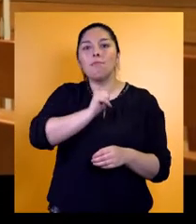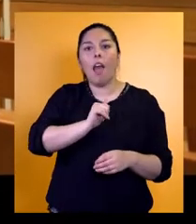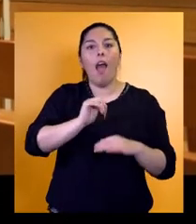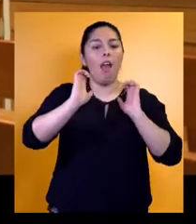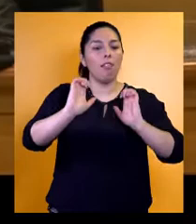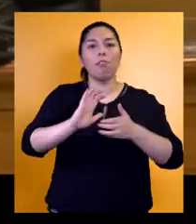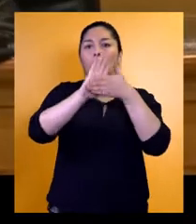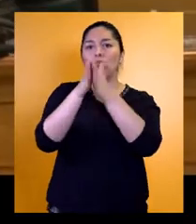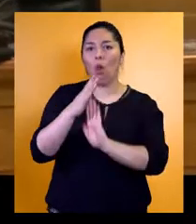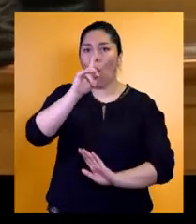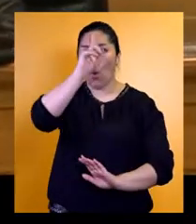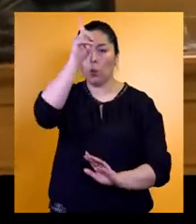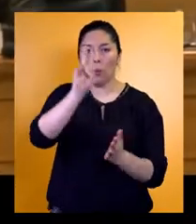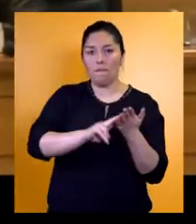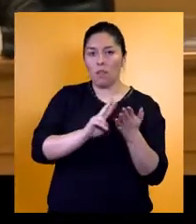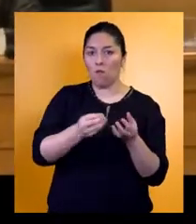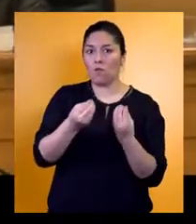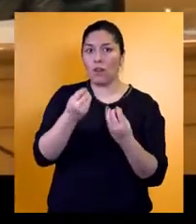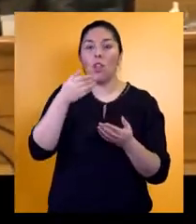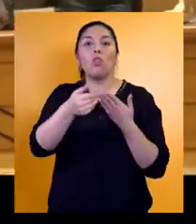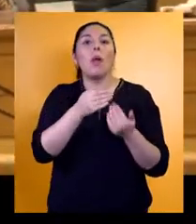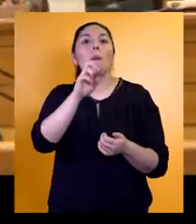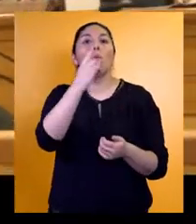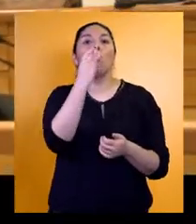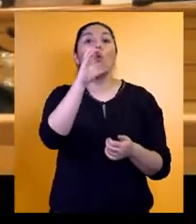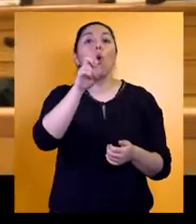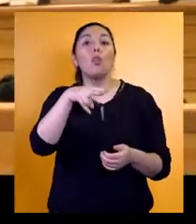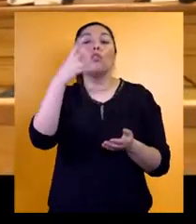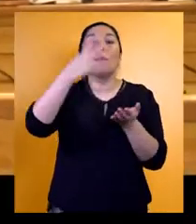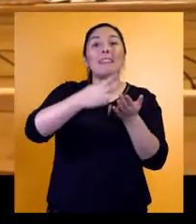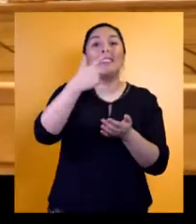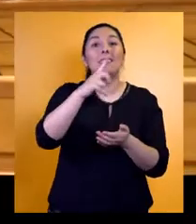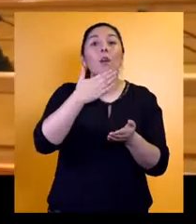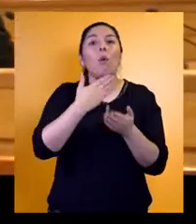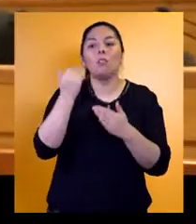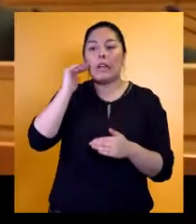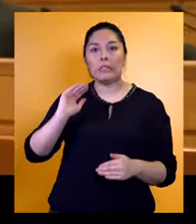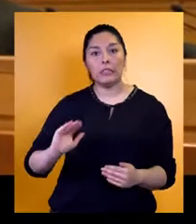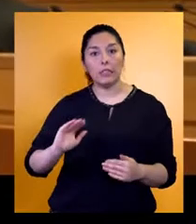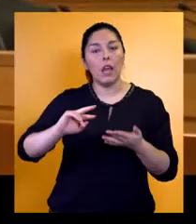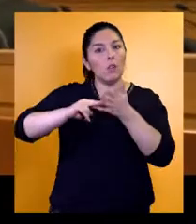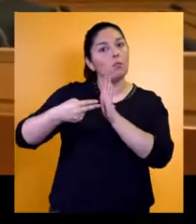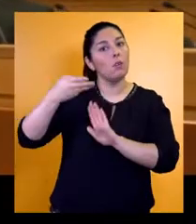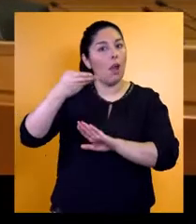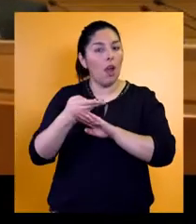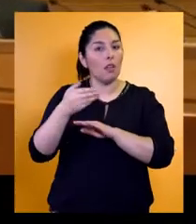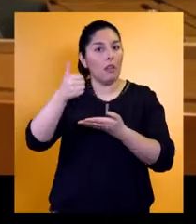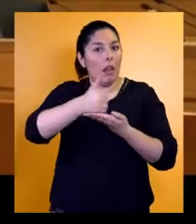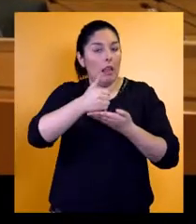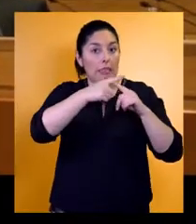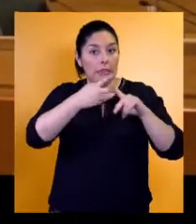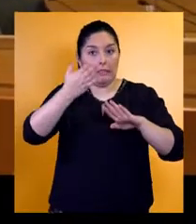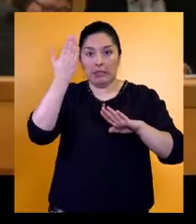buenas costumbres, hecho registrado en Pucón en marzo del 2017 en contra de una menor. Conforme la sentencia dada a